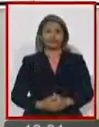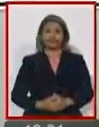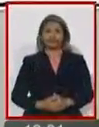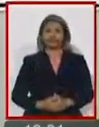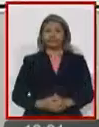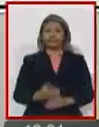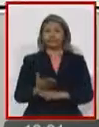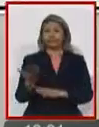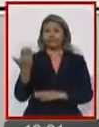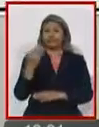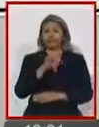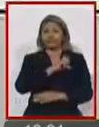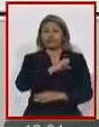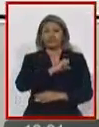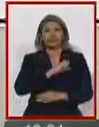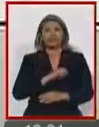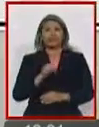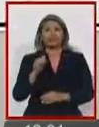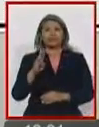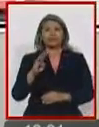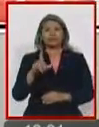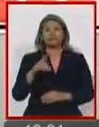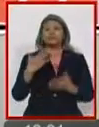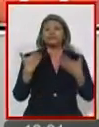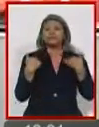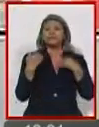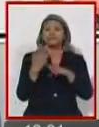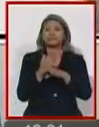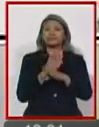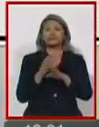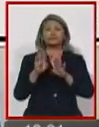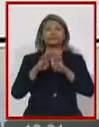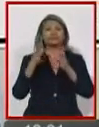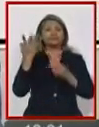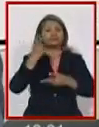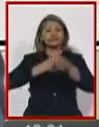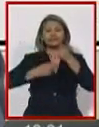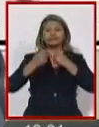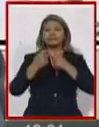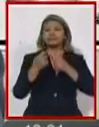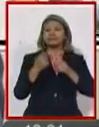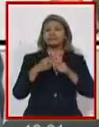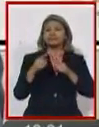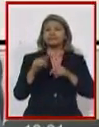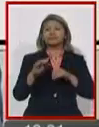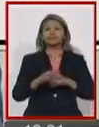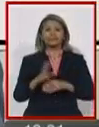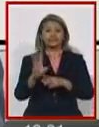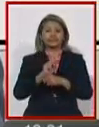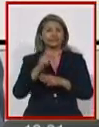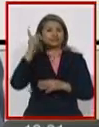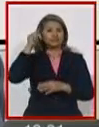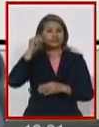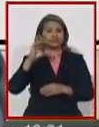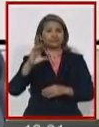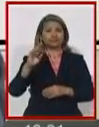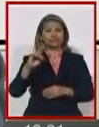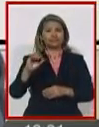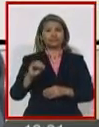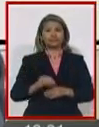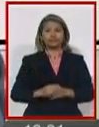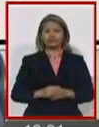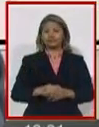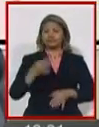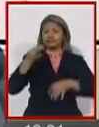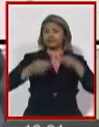Hablemos ahora del excomandante de la policía, Abel de la Barra, porque tiene un proceso abierto por tráfico de influencias. Pero el ministro de Gobierno, Carlos Romero,